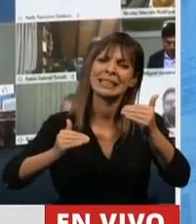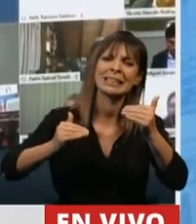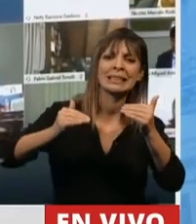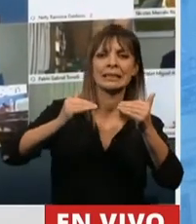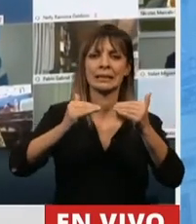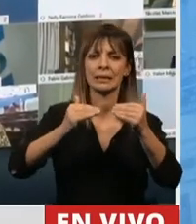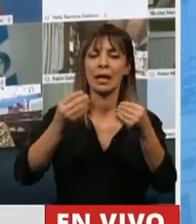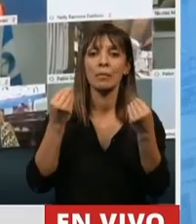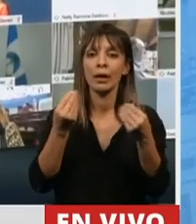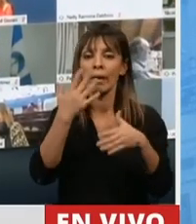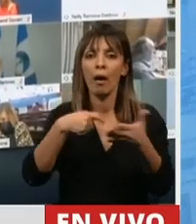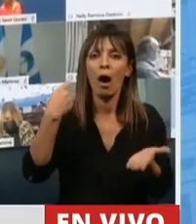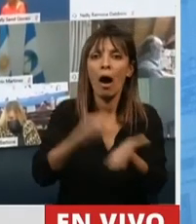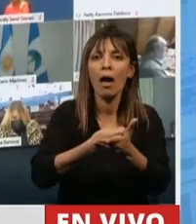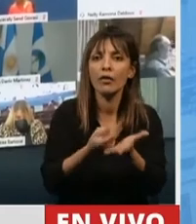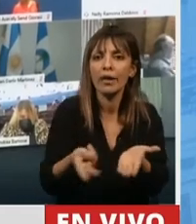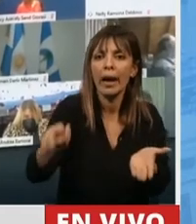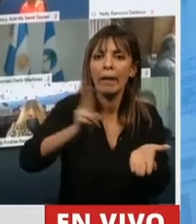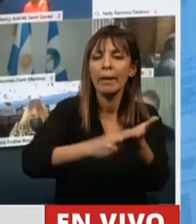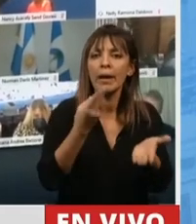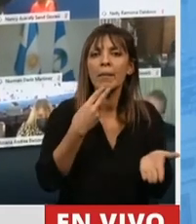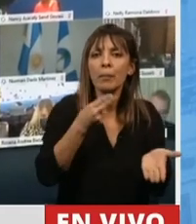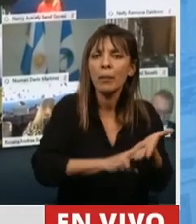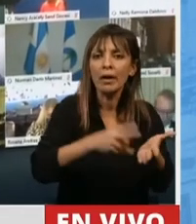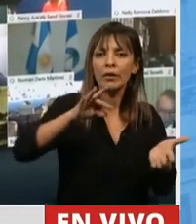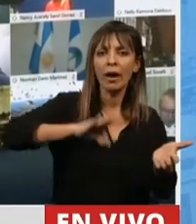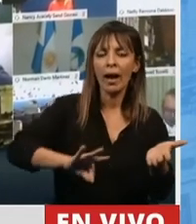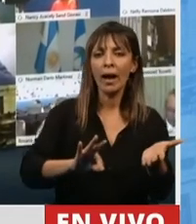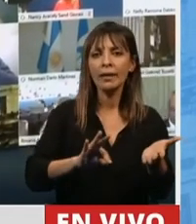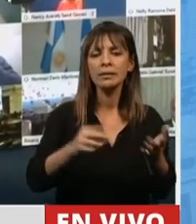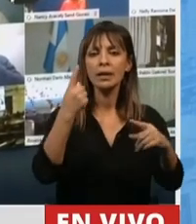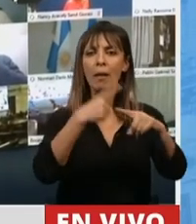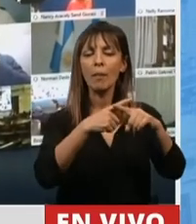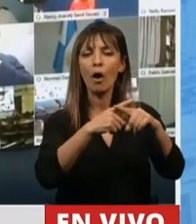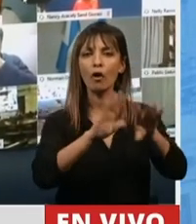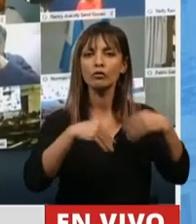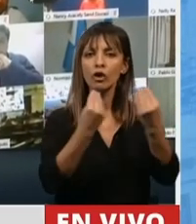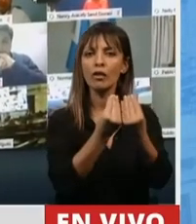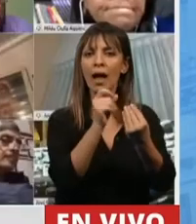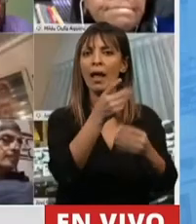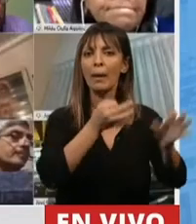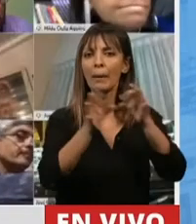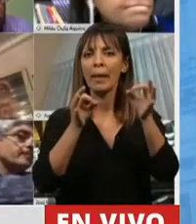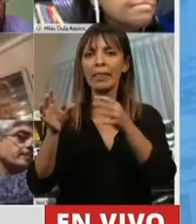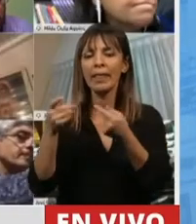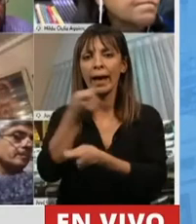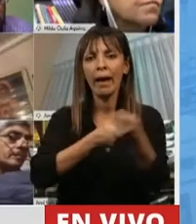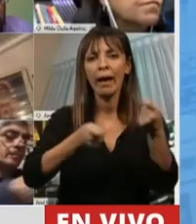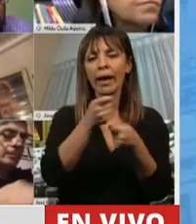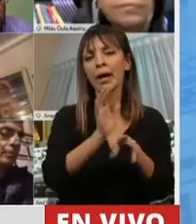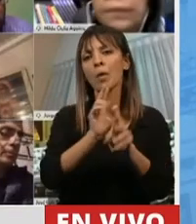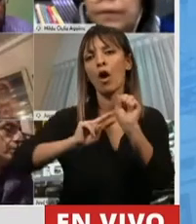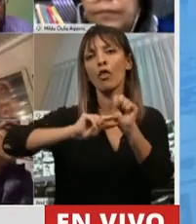porque luego tienen que volver a pagar el impuesto a las ganancias sobre la totalidad de la venta, lo cual genera una